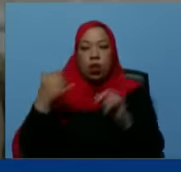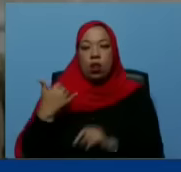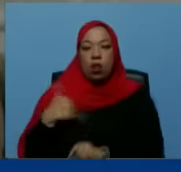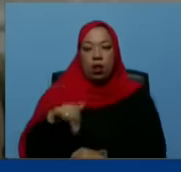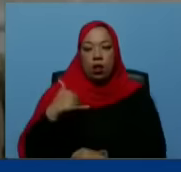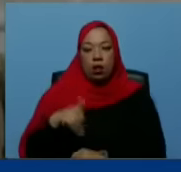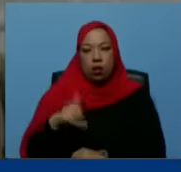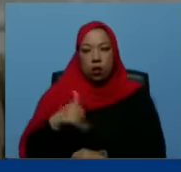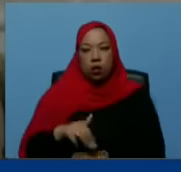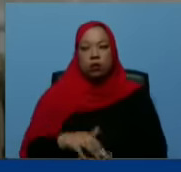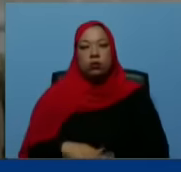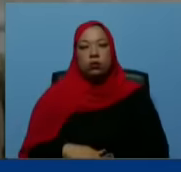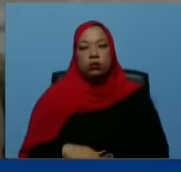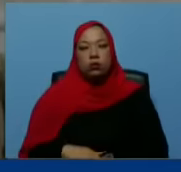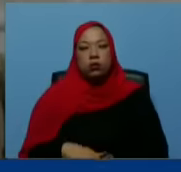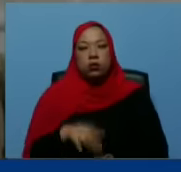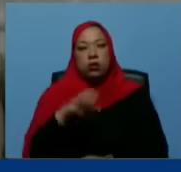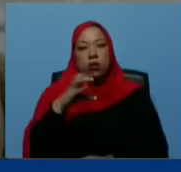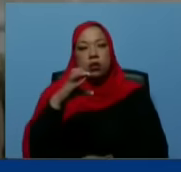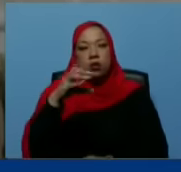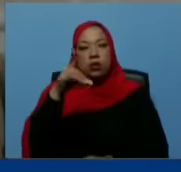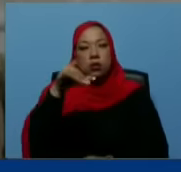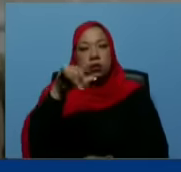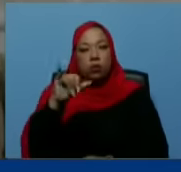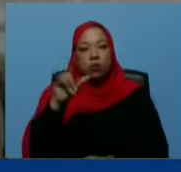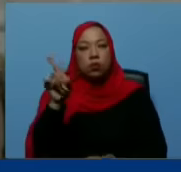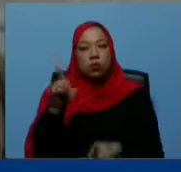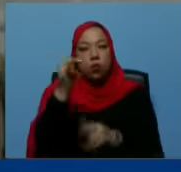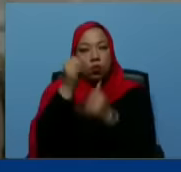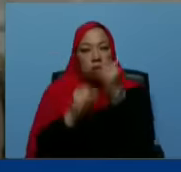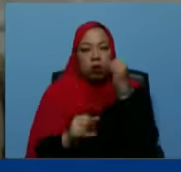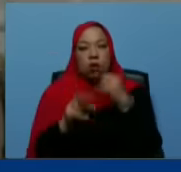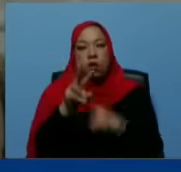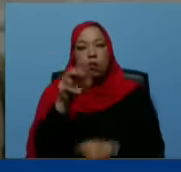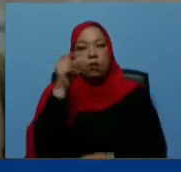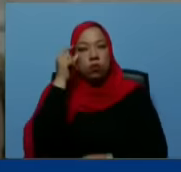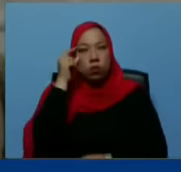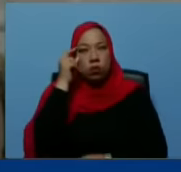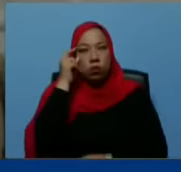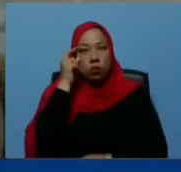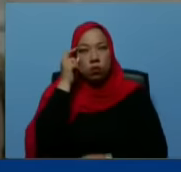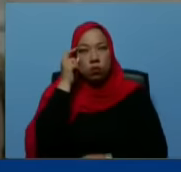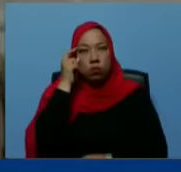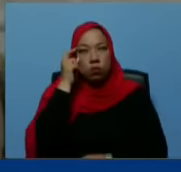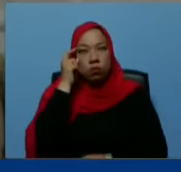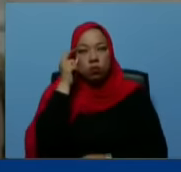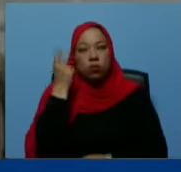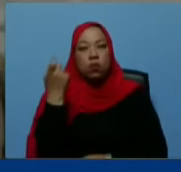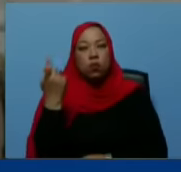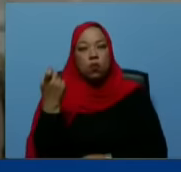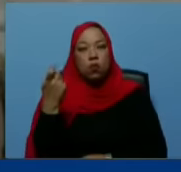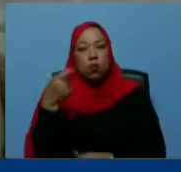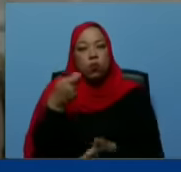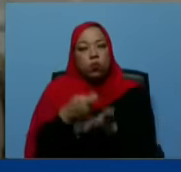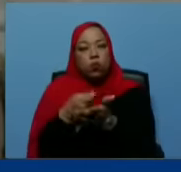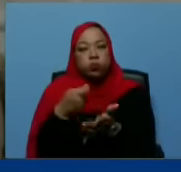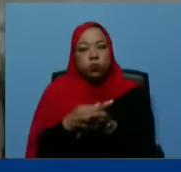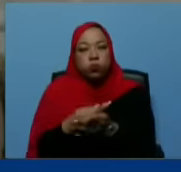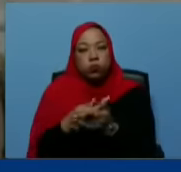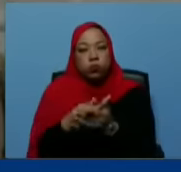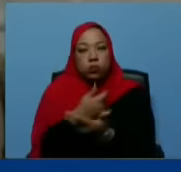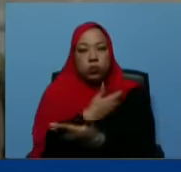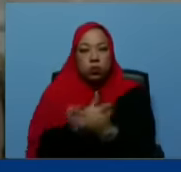Argentina, llamada la CIDE, en los últimos 20 días, Diosdado, gastó dinero